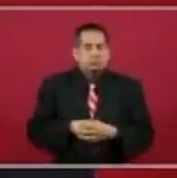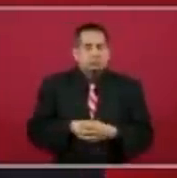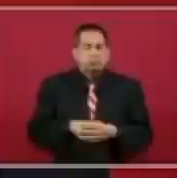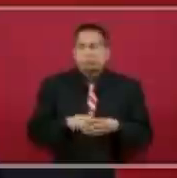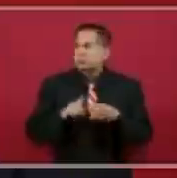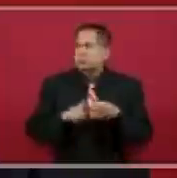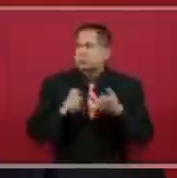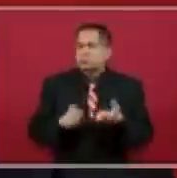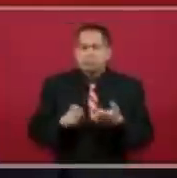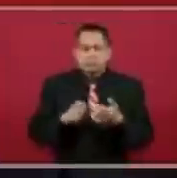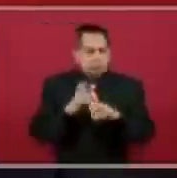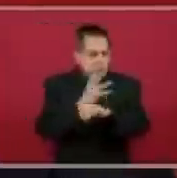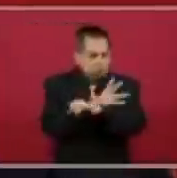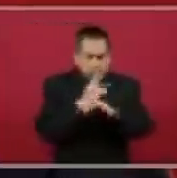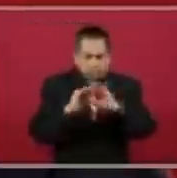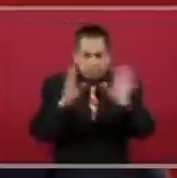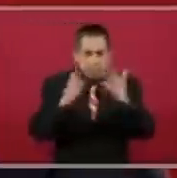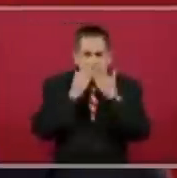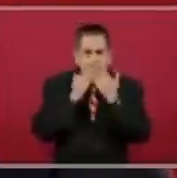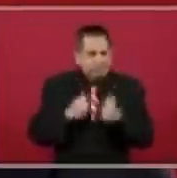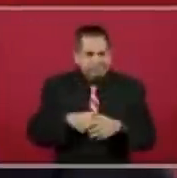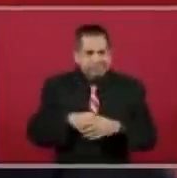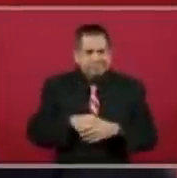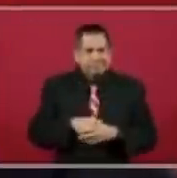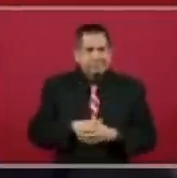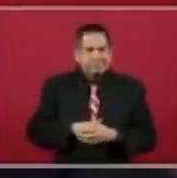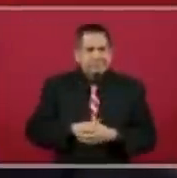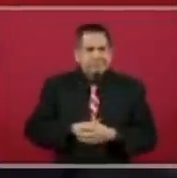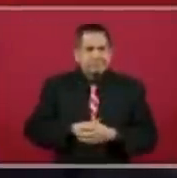¿Dónde estuvo la transparencia?